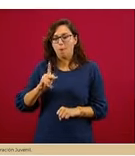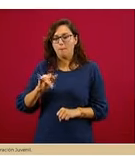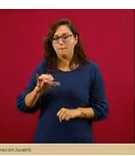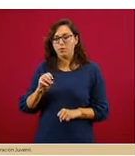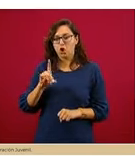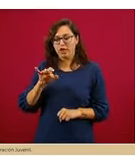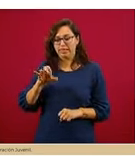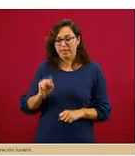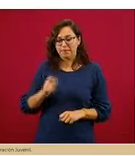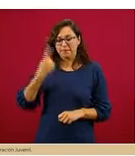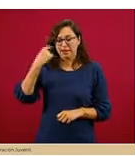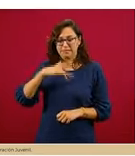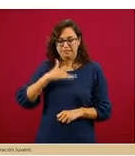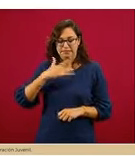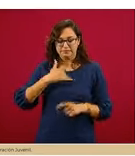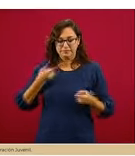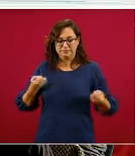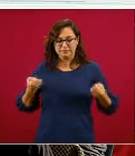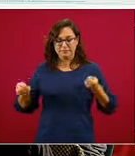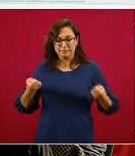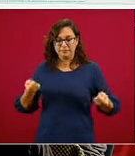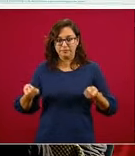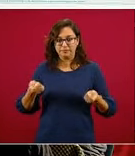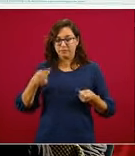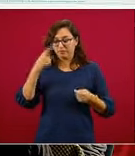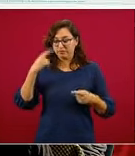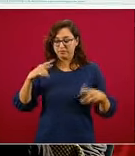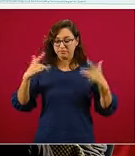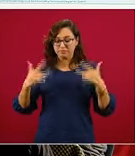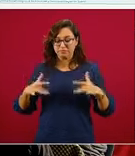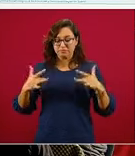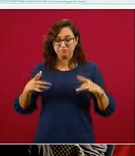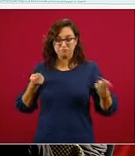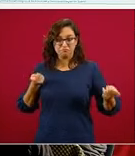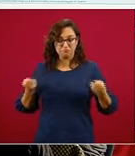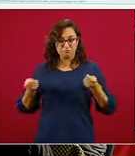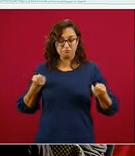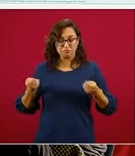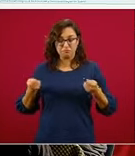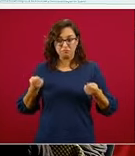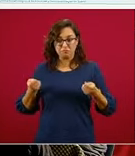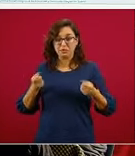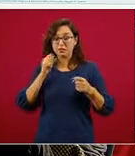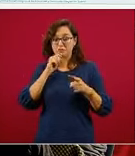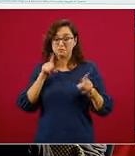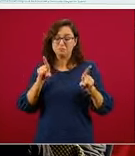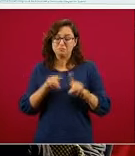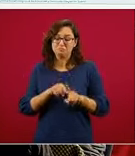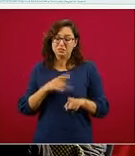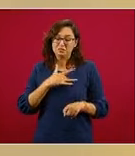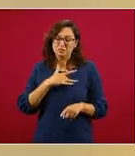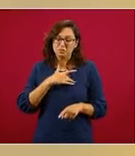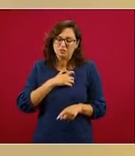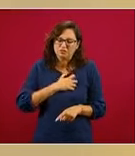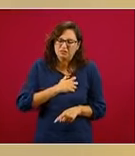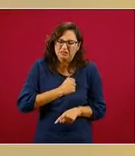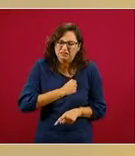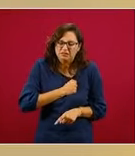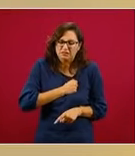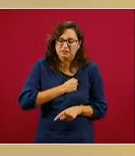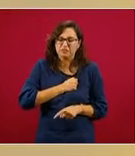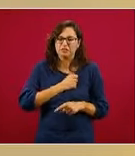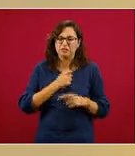regular emociones, sirve para regular el dolor y el dolor emocional que se padece en